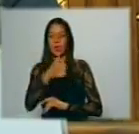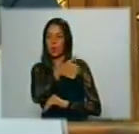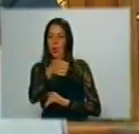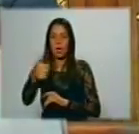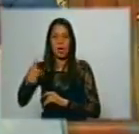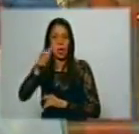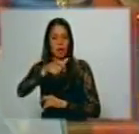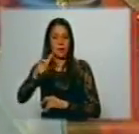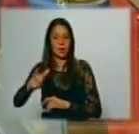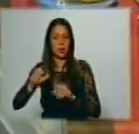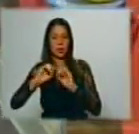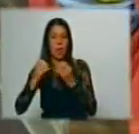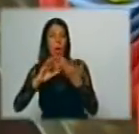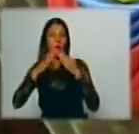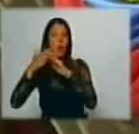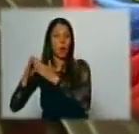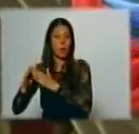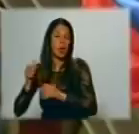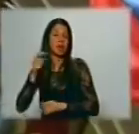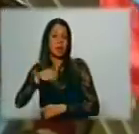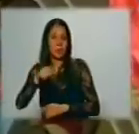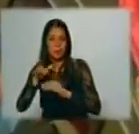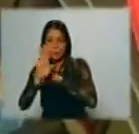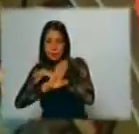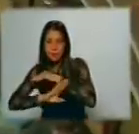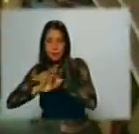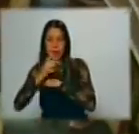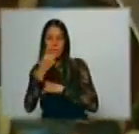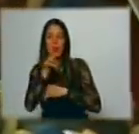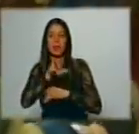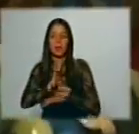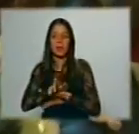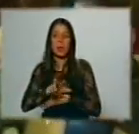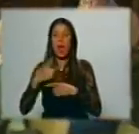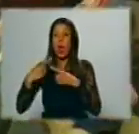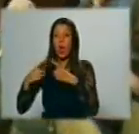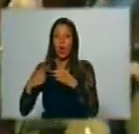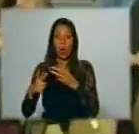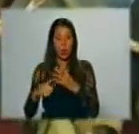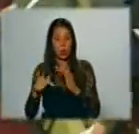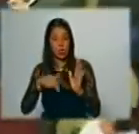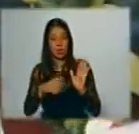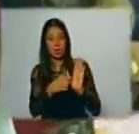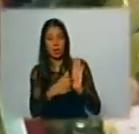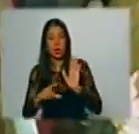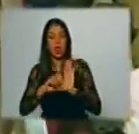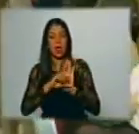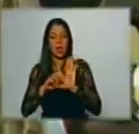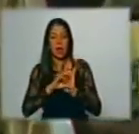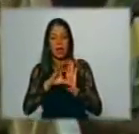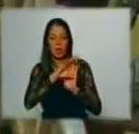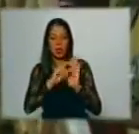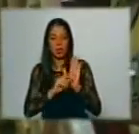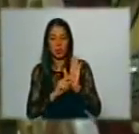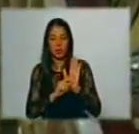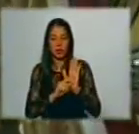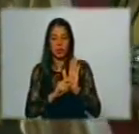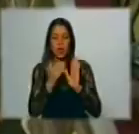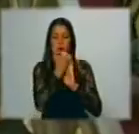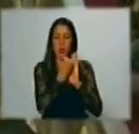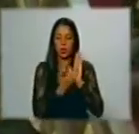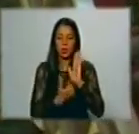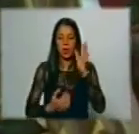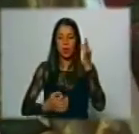individuales, colectivos y difusos. 23. Las demás establecidas en esta ley constitucional y en el